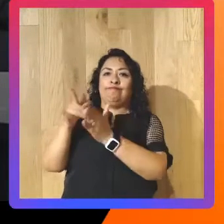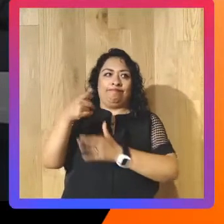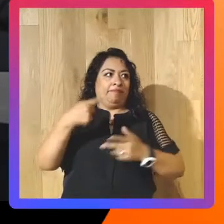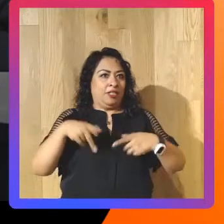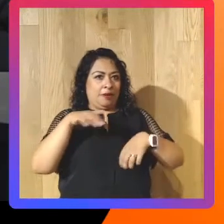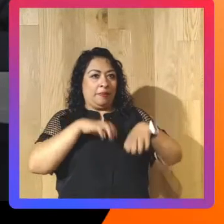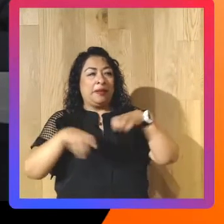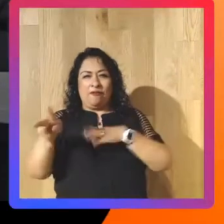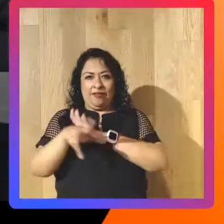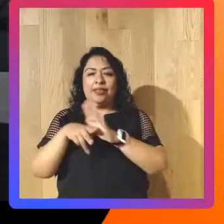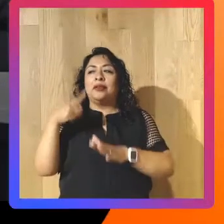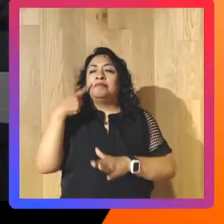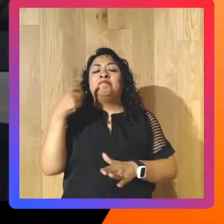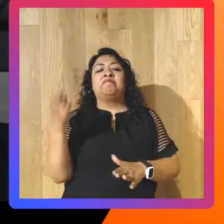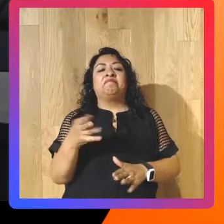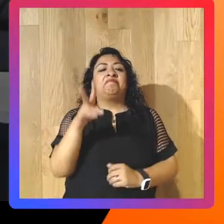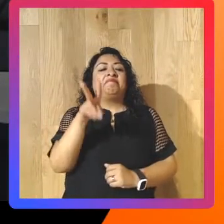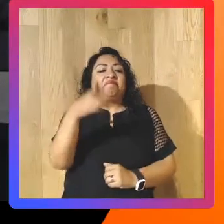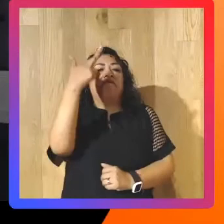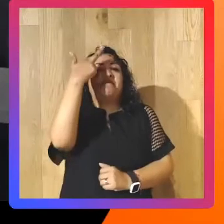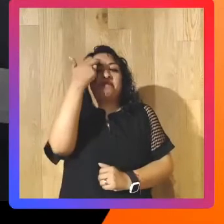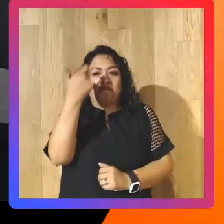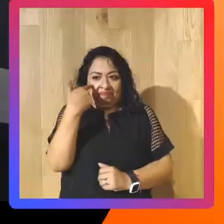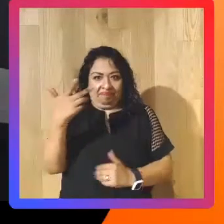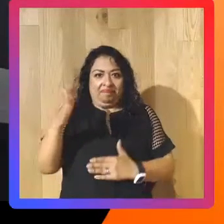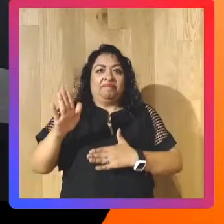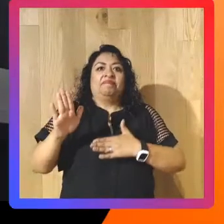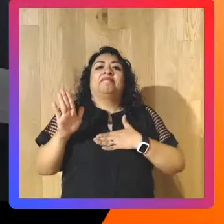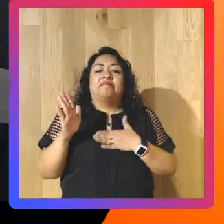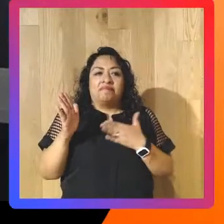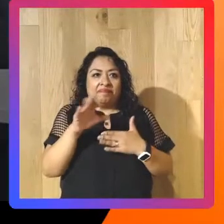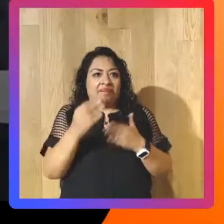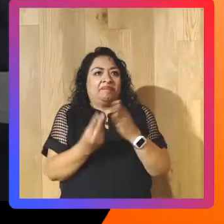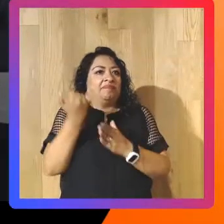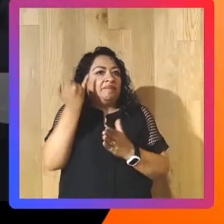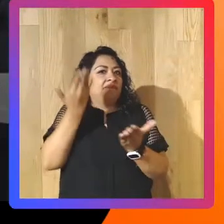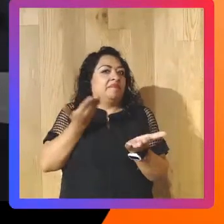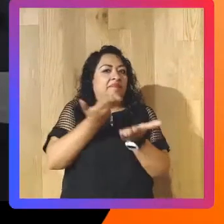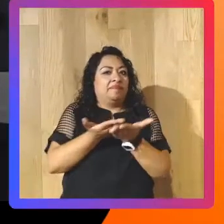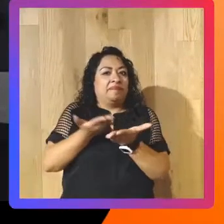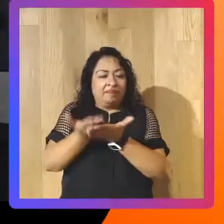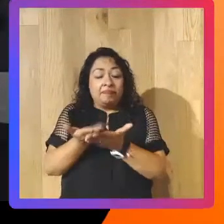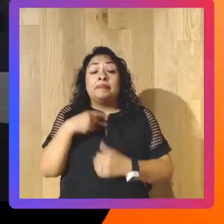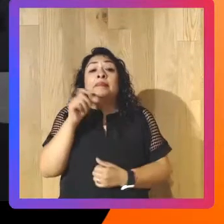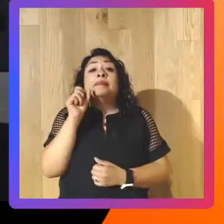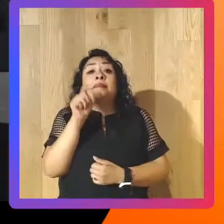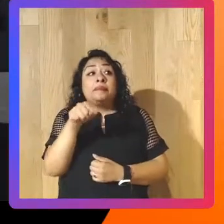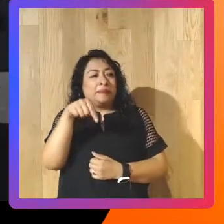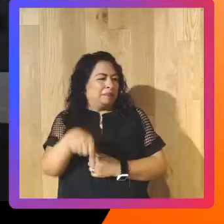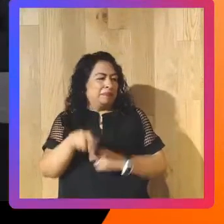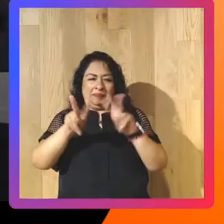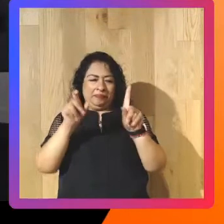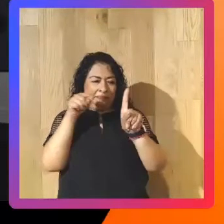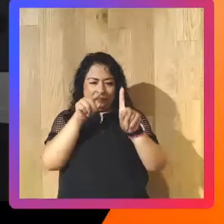el video de Lourdes lo acaba de confirmar, ratificando ese compromiso con estas nuevas iniciativas. Y también en este